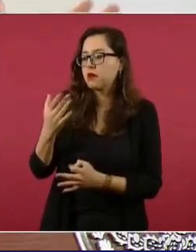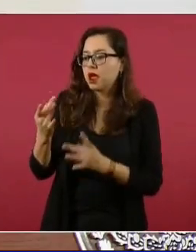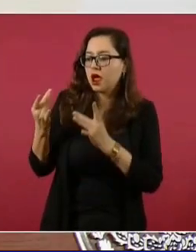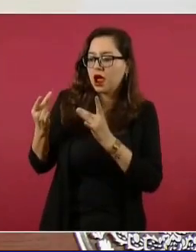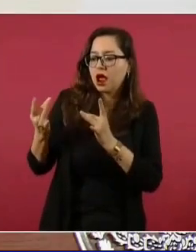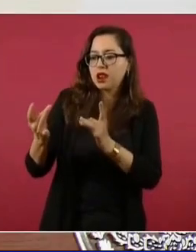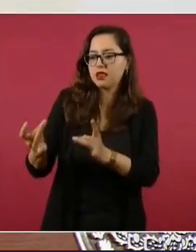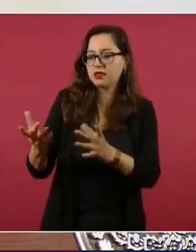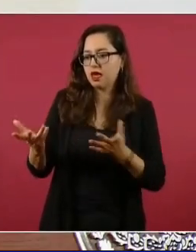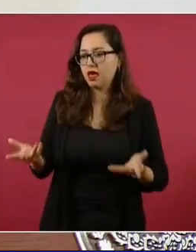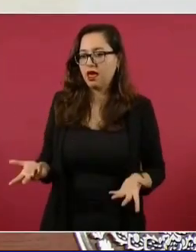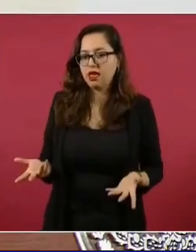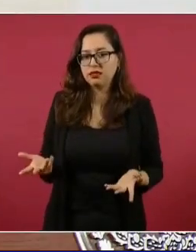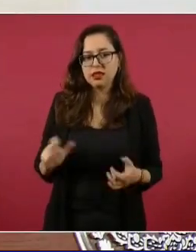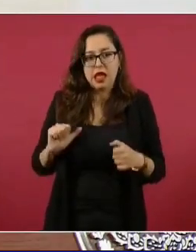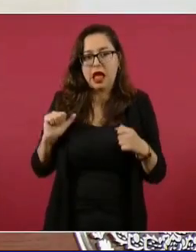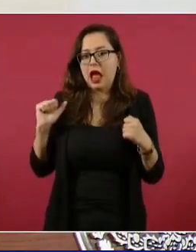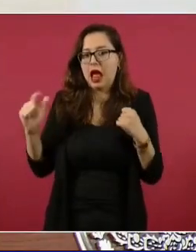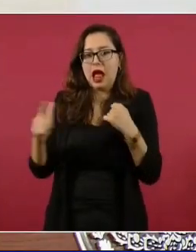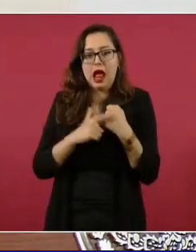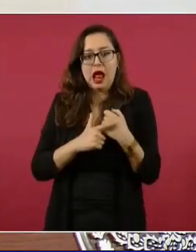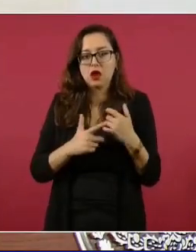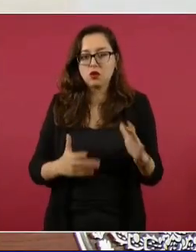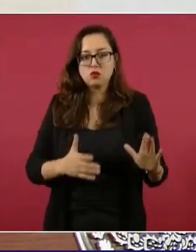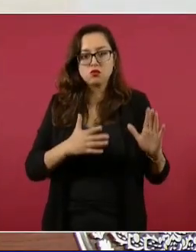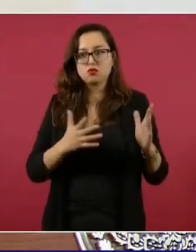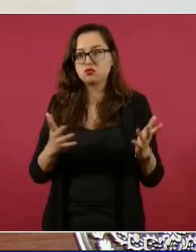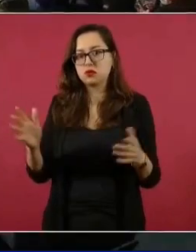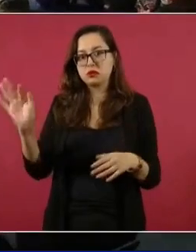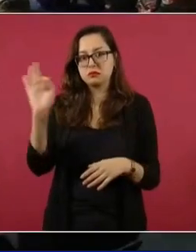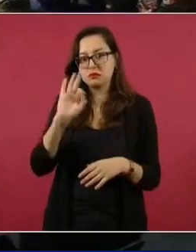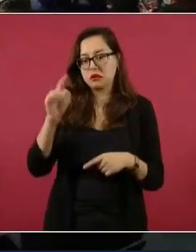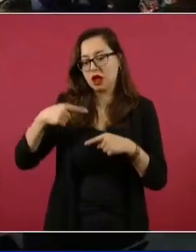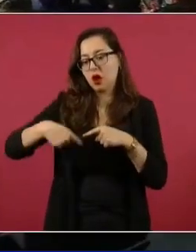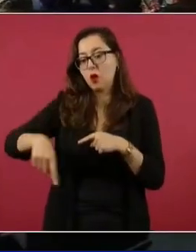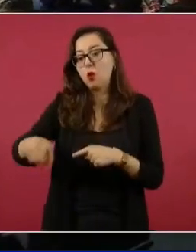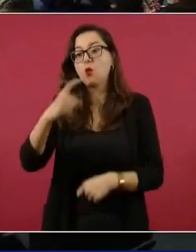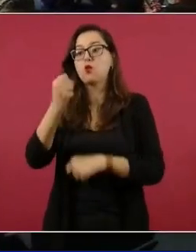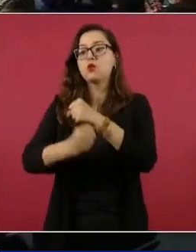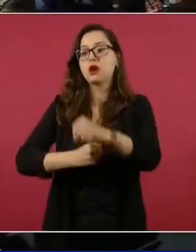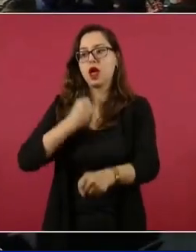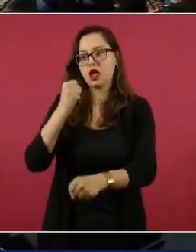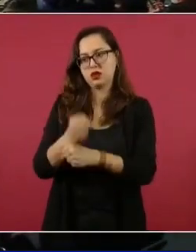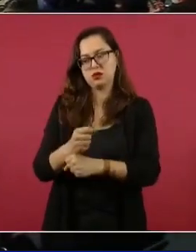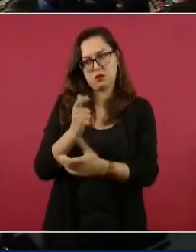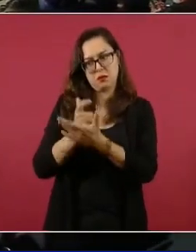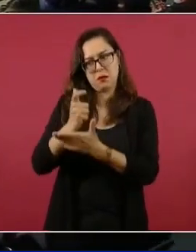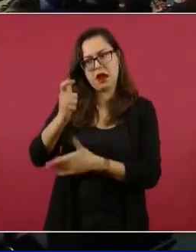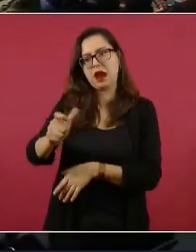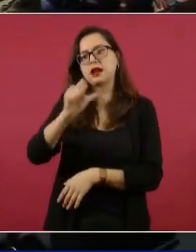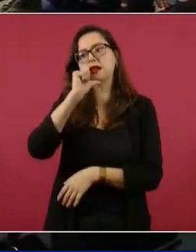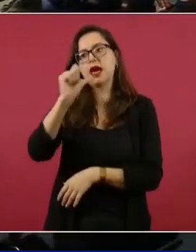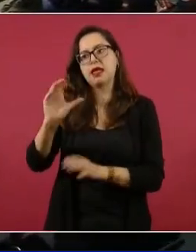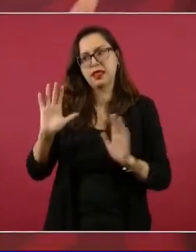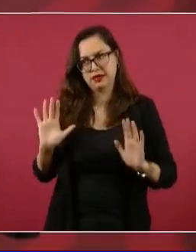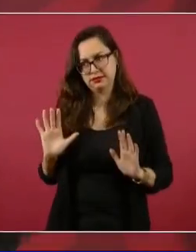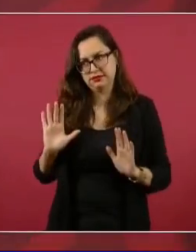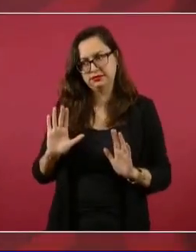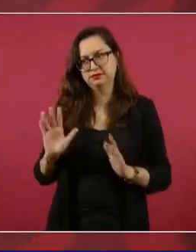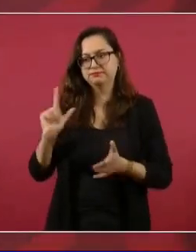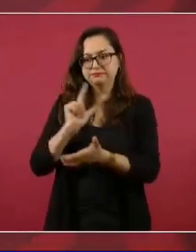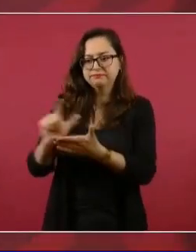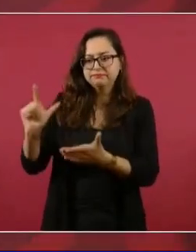pues una tregua de un año que demuestre que ya se limpió